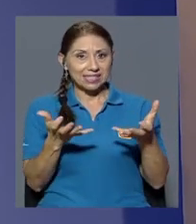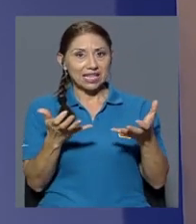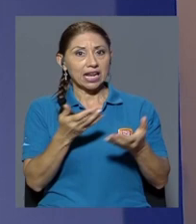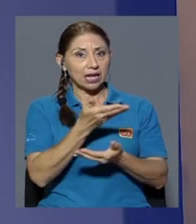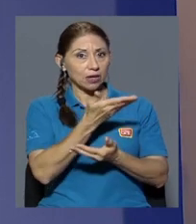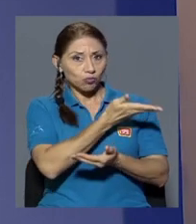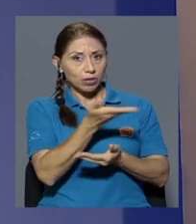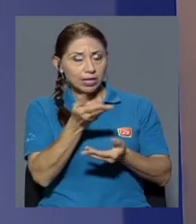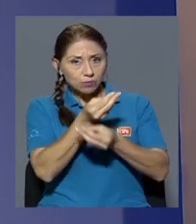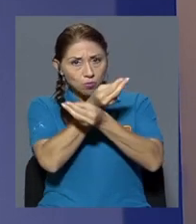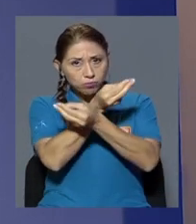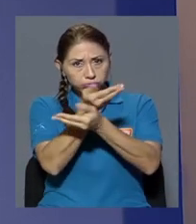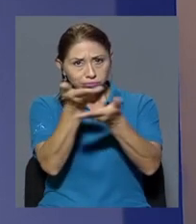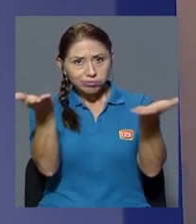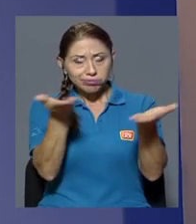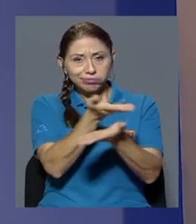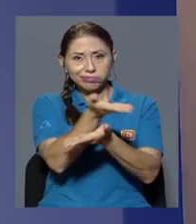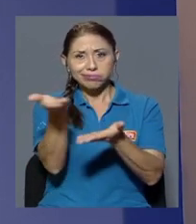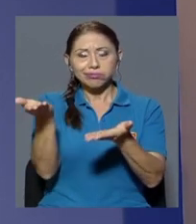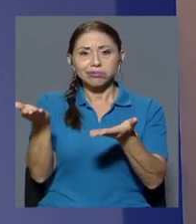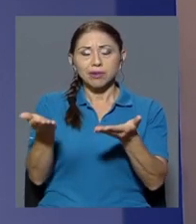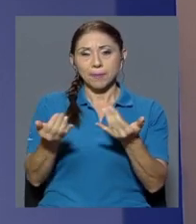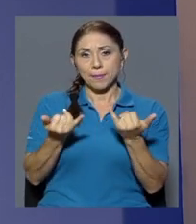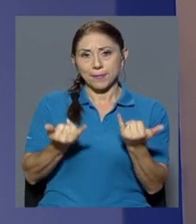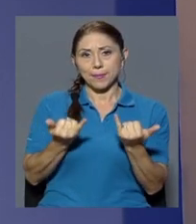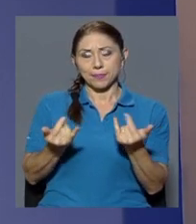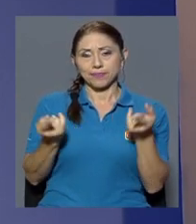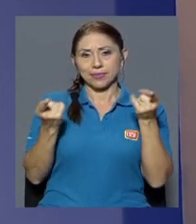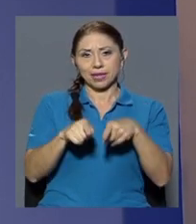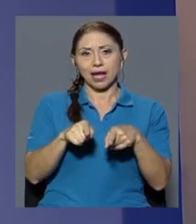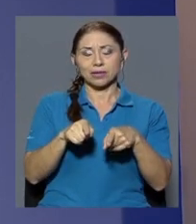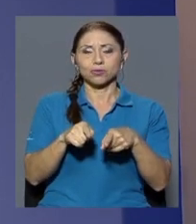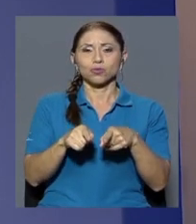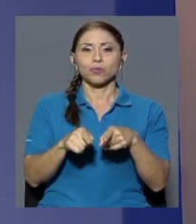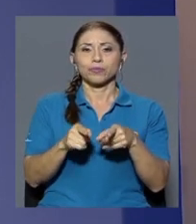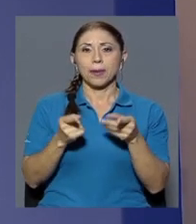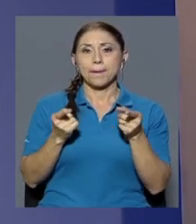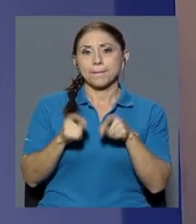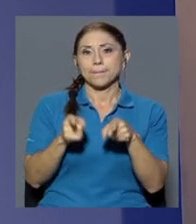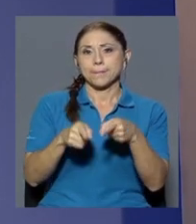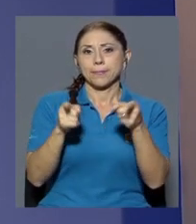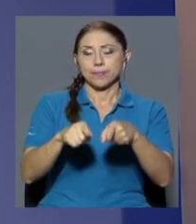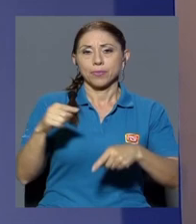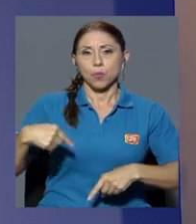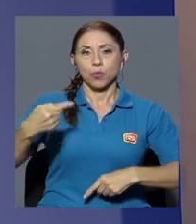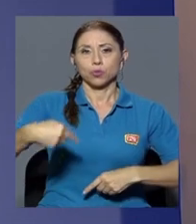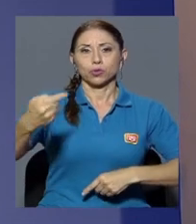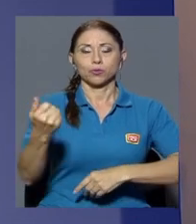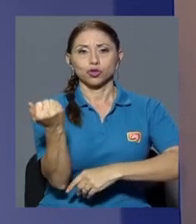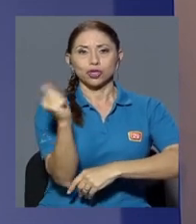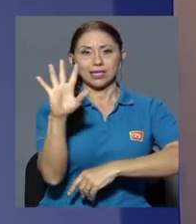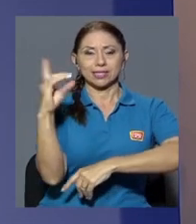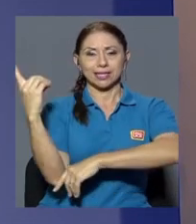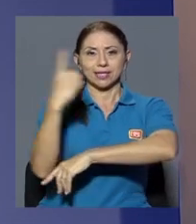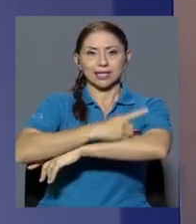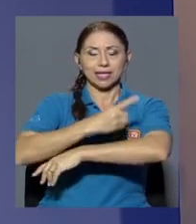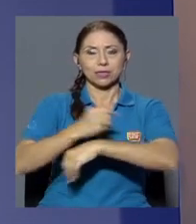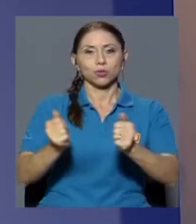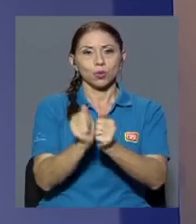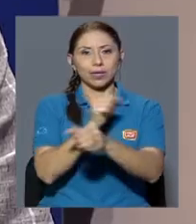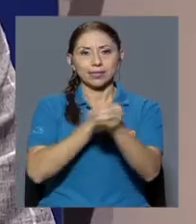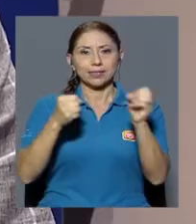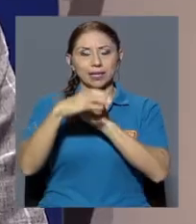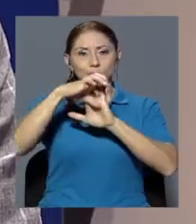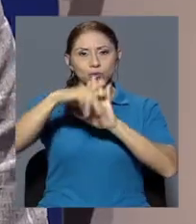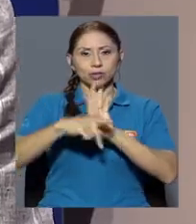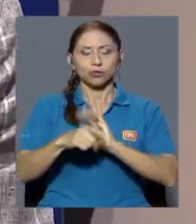nuestra audiencia en contexto para lo que en este caso emergería en los próximos quince días en el caso de la sala constitucional